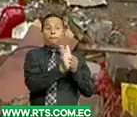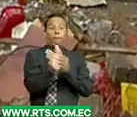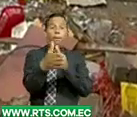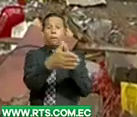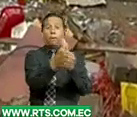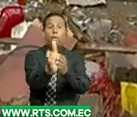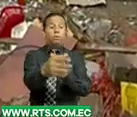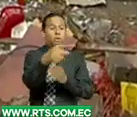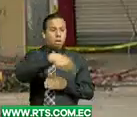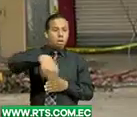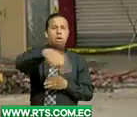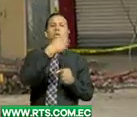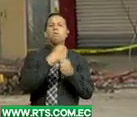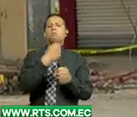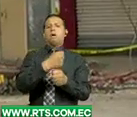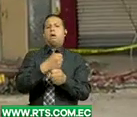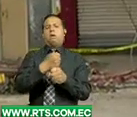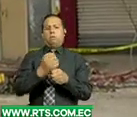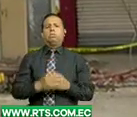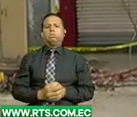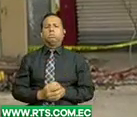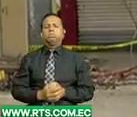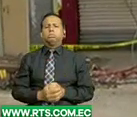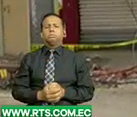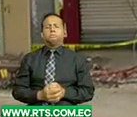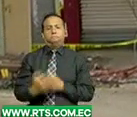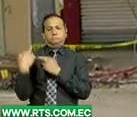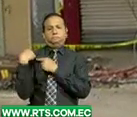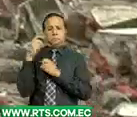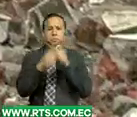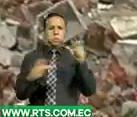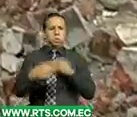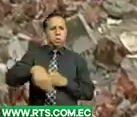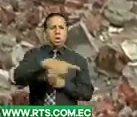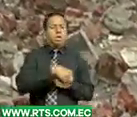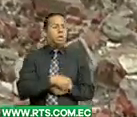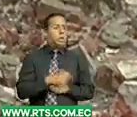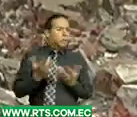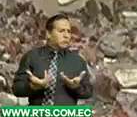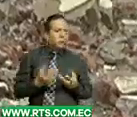empresas contratistas que se encargan de la obra. Esa continuó con el retiro de los